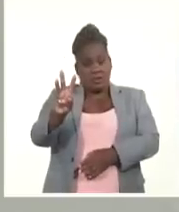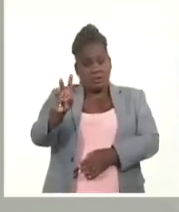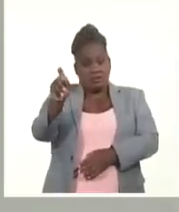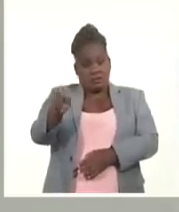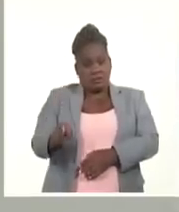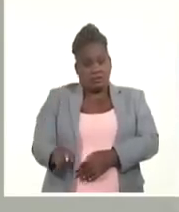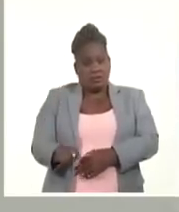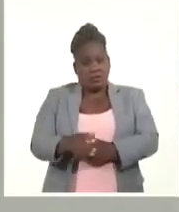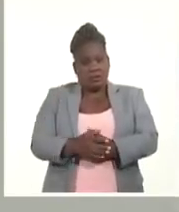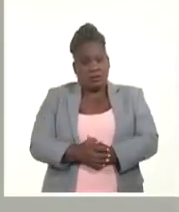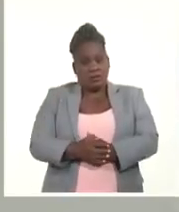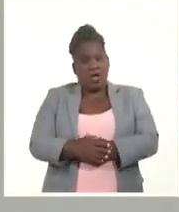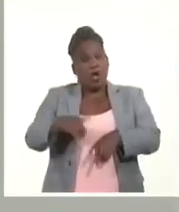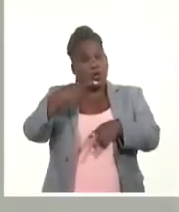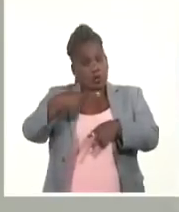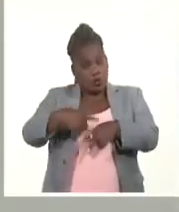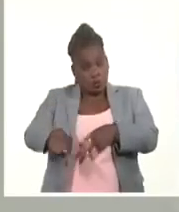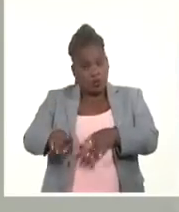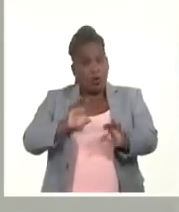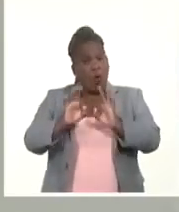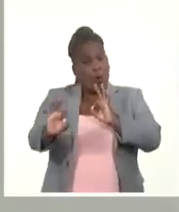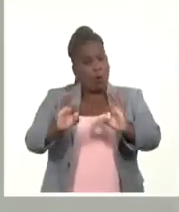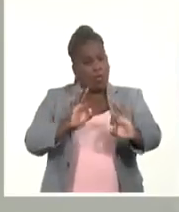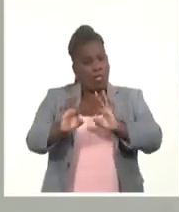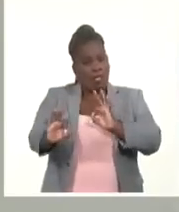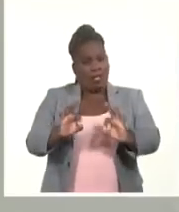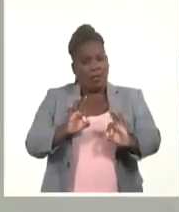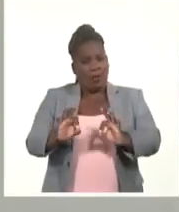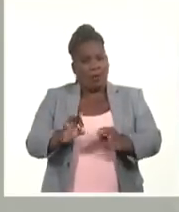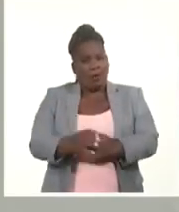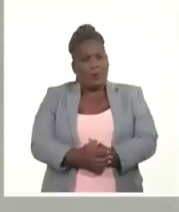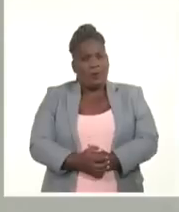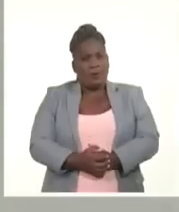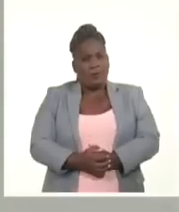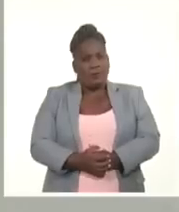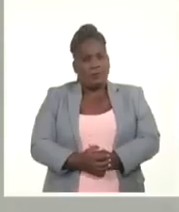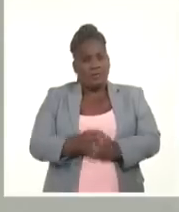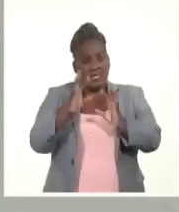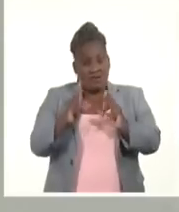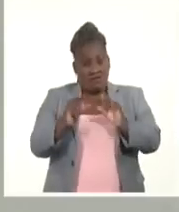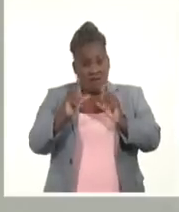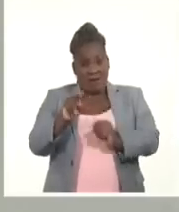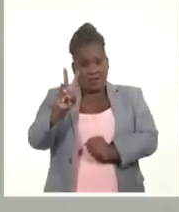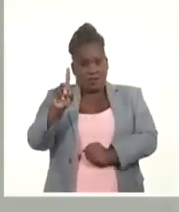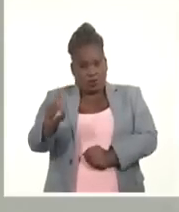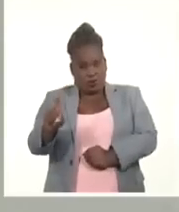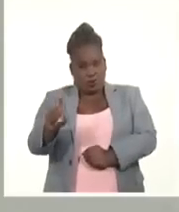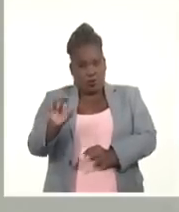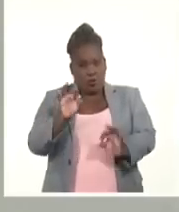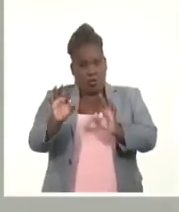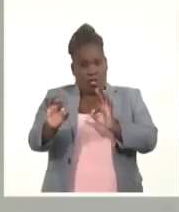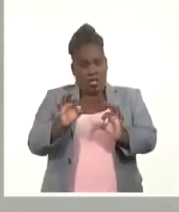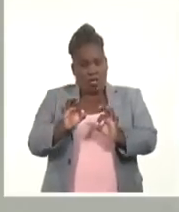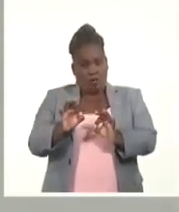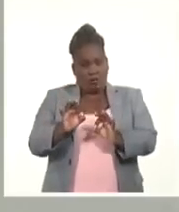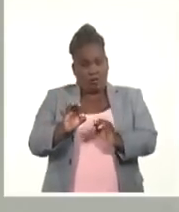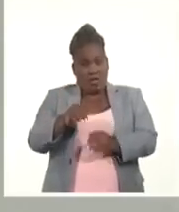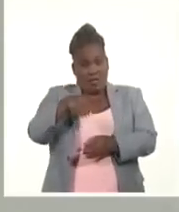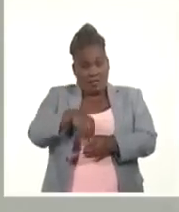resto está reportado de cuidado, que la cifra es 21. Entre los menores de